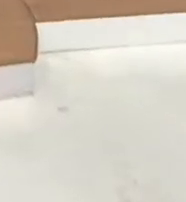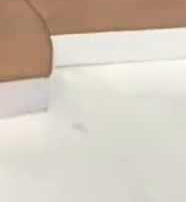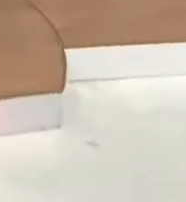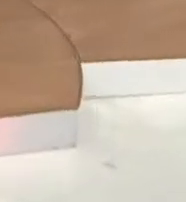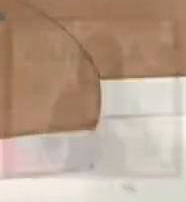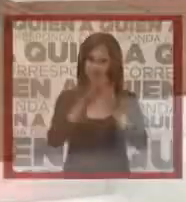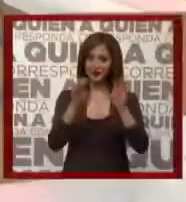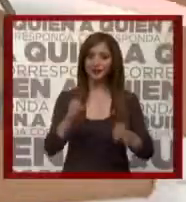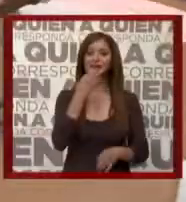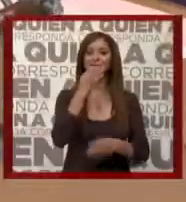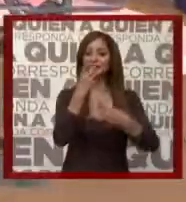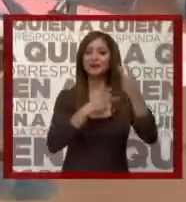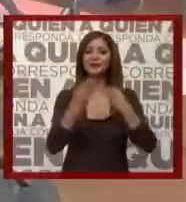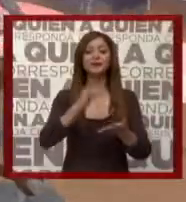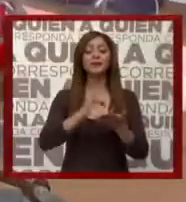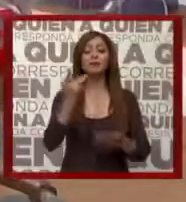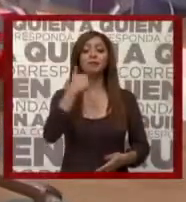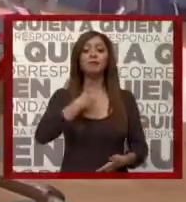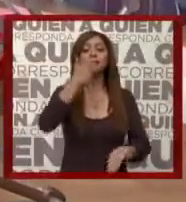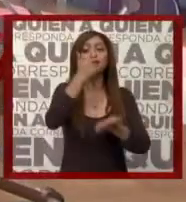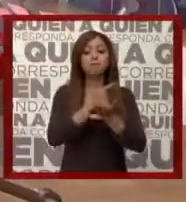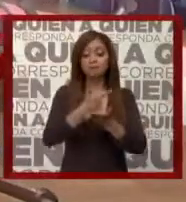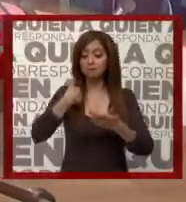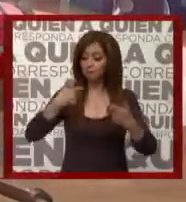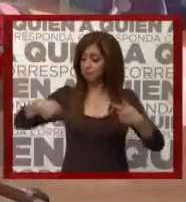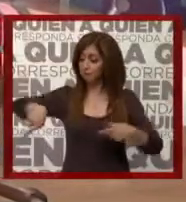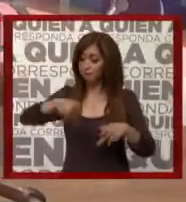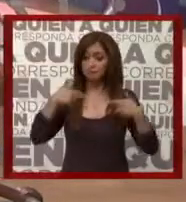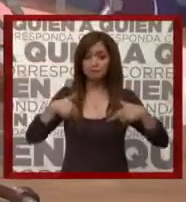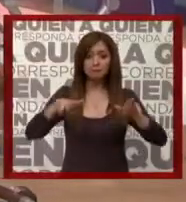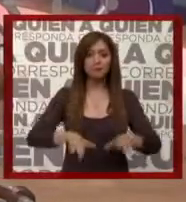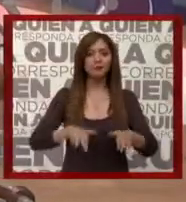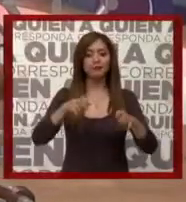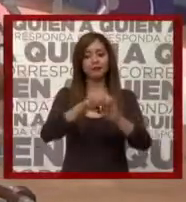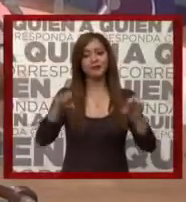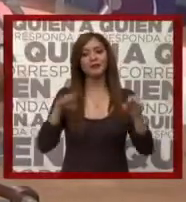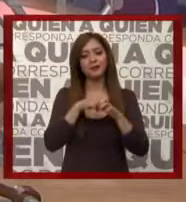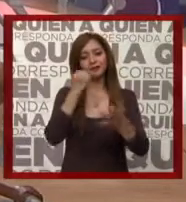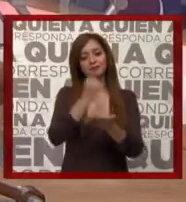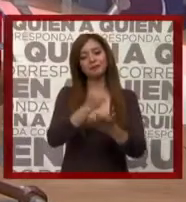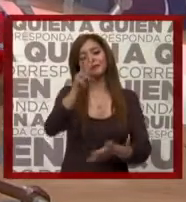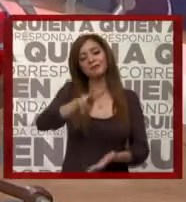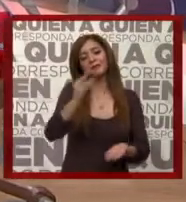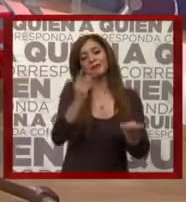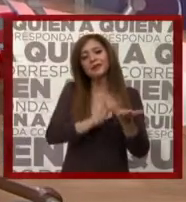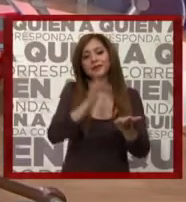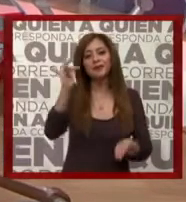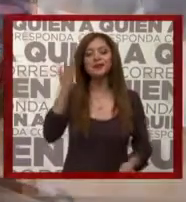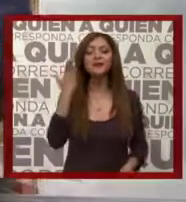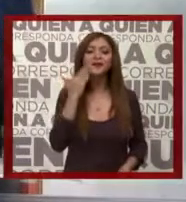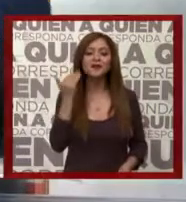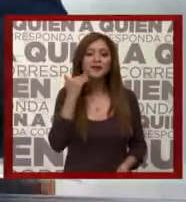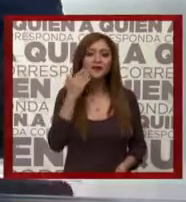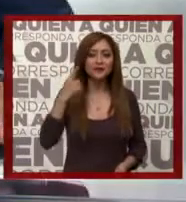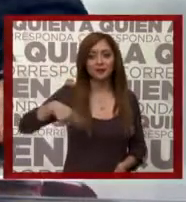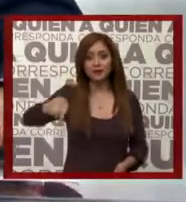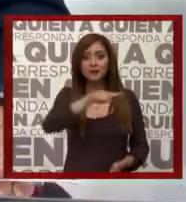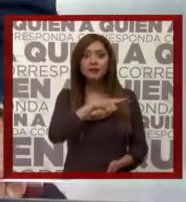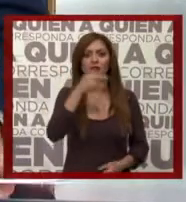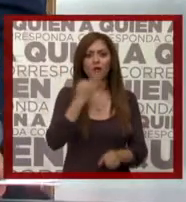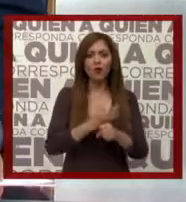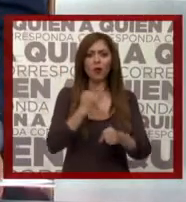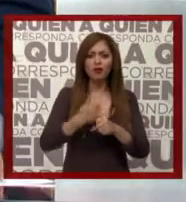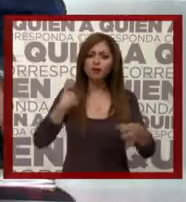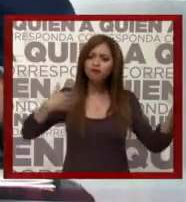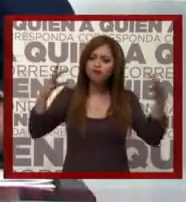¿Qué tal? Bienvenidos, migras, por acompañarnos. Soy Jorge Garralda y en nombre de todo el equipo que hace posible este espacio, gracias por su confianza, muy gentiles. Tenemos mucho que